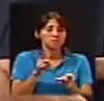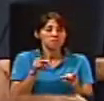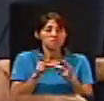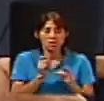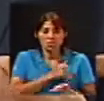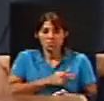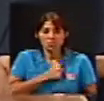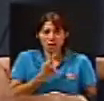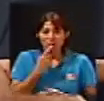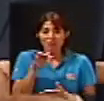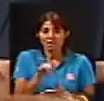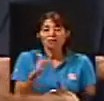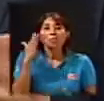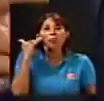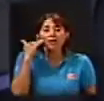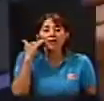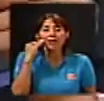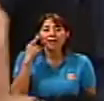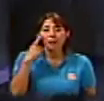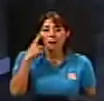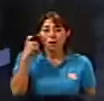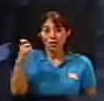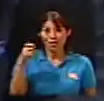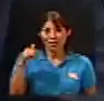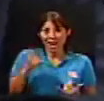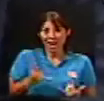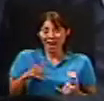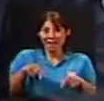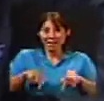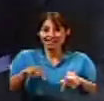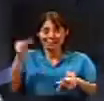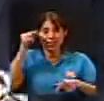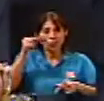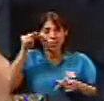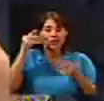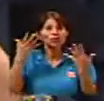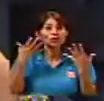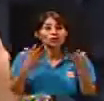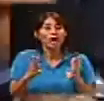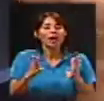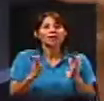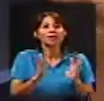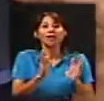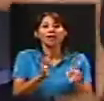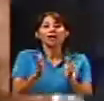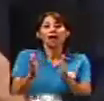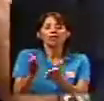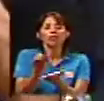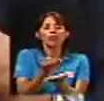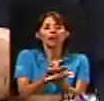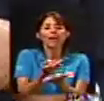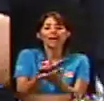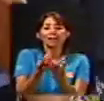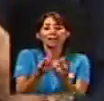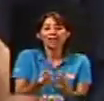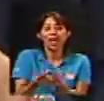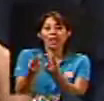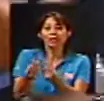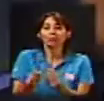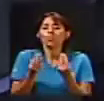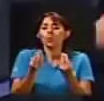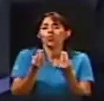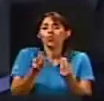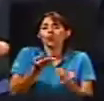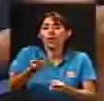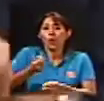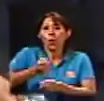gobierno está dejando financiadas un montón de obras que no se han hecho, por razones